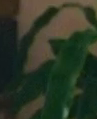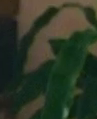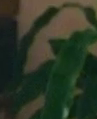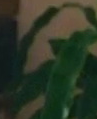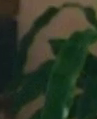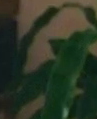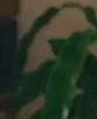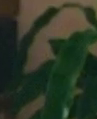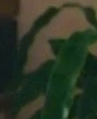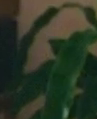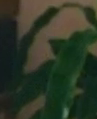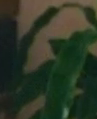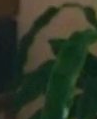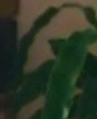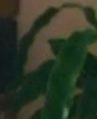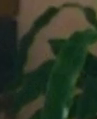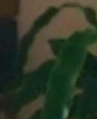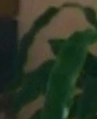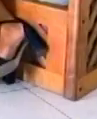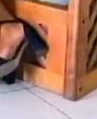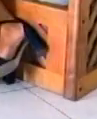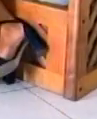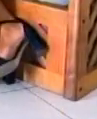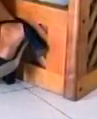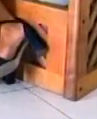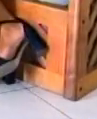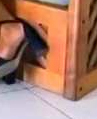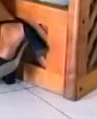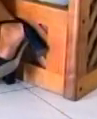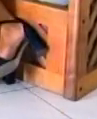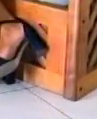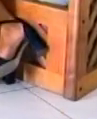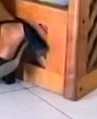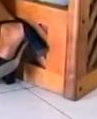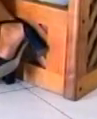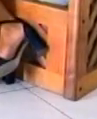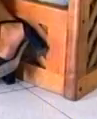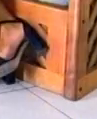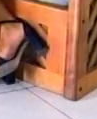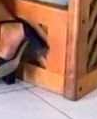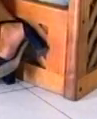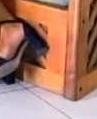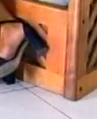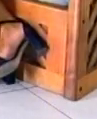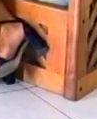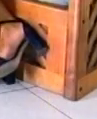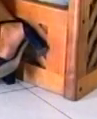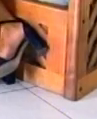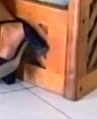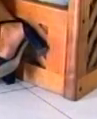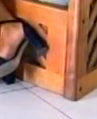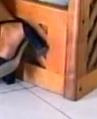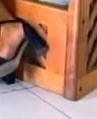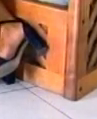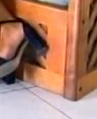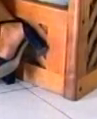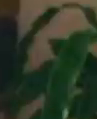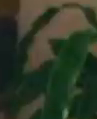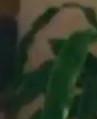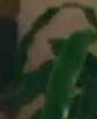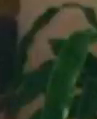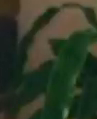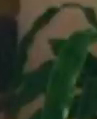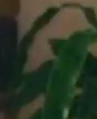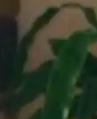uno ve o mira hacia atrás, uno dice, bueno, qué oportunidades tan especiales tuvimos en nuestra infancia,